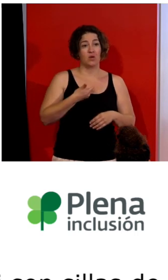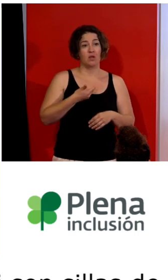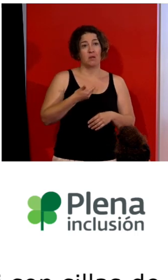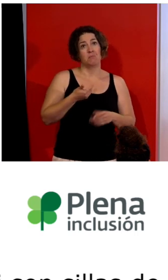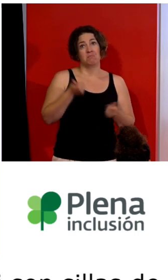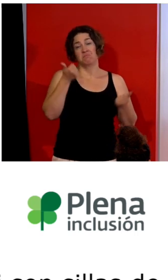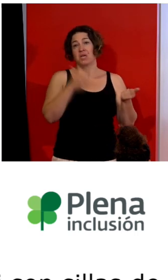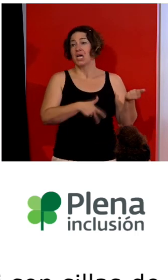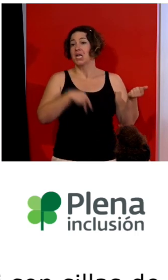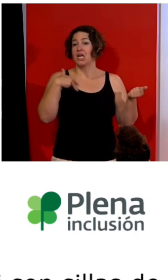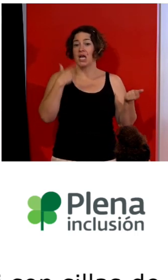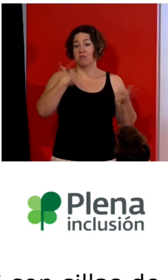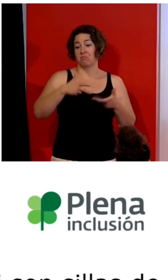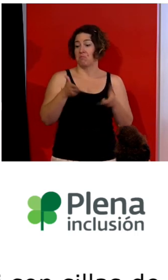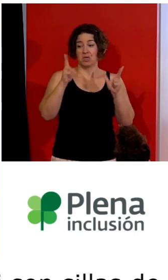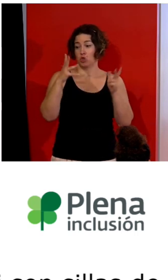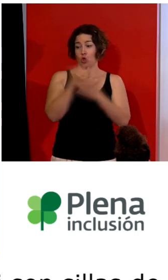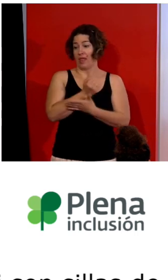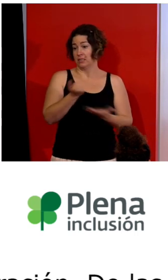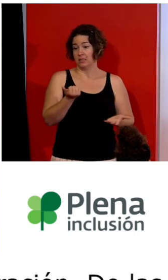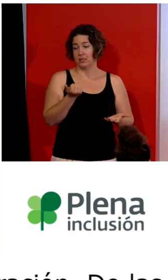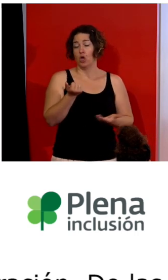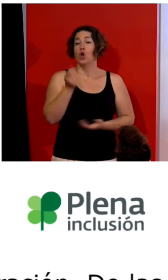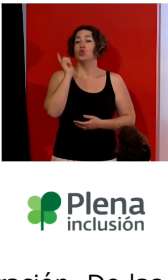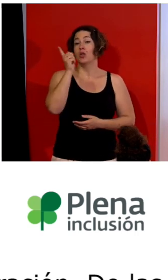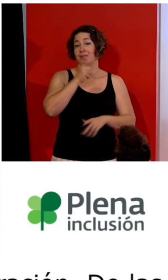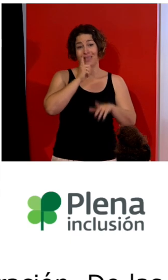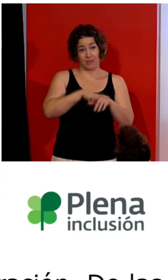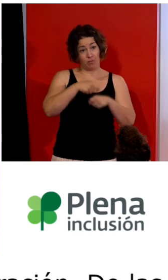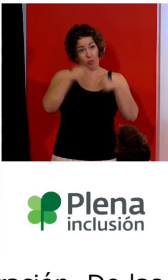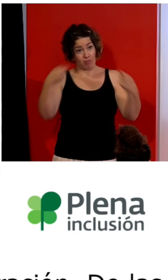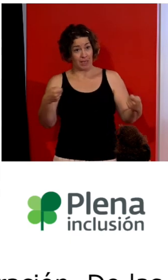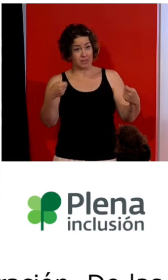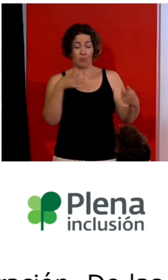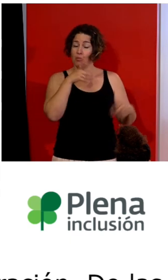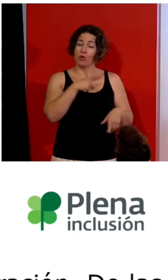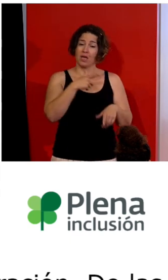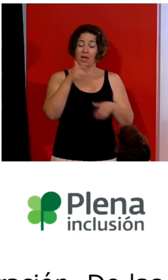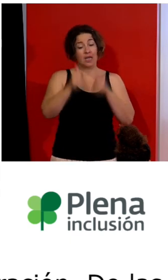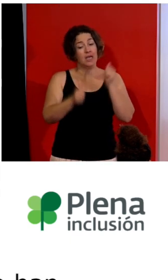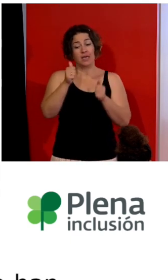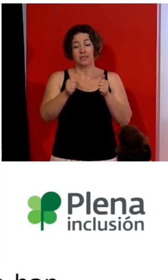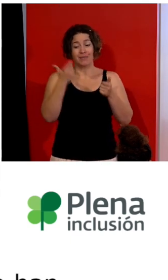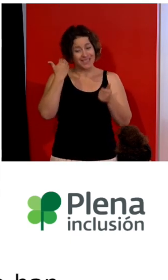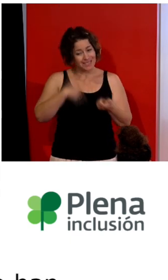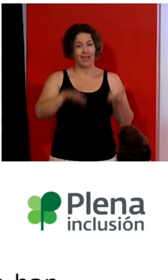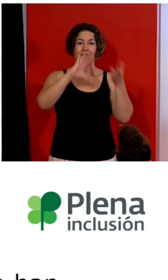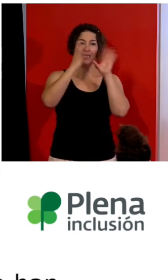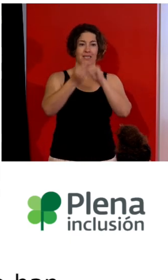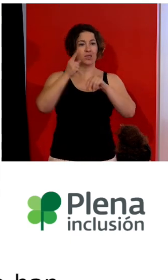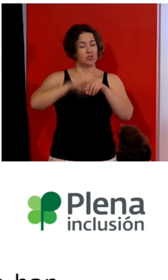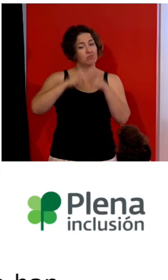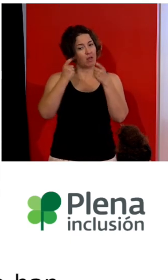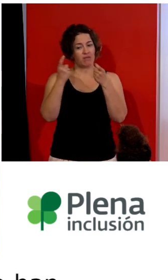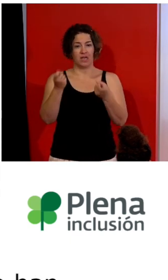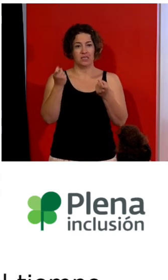con carácter general se han autorizado siempre todas, salvo la del tiempo, porque la convocatoria ya está adaptada al tiempo